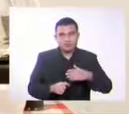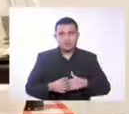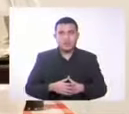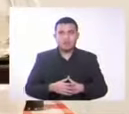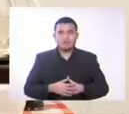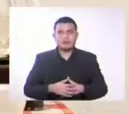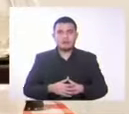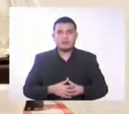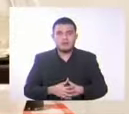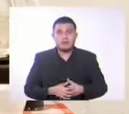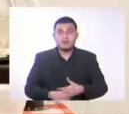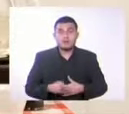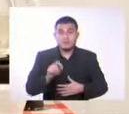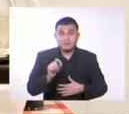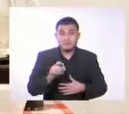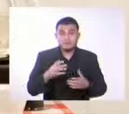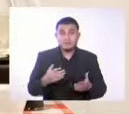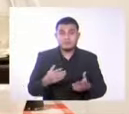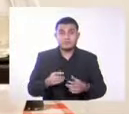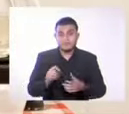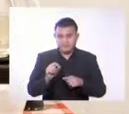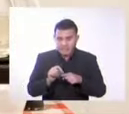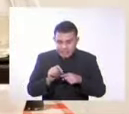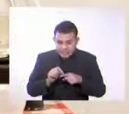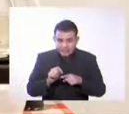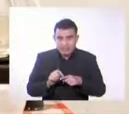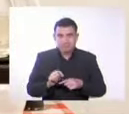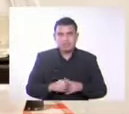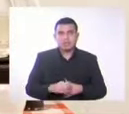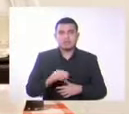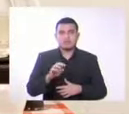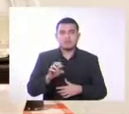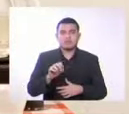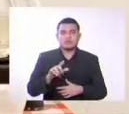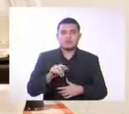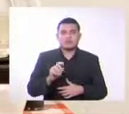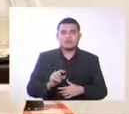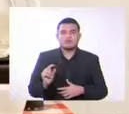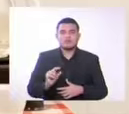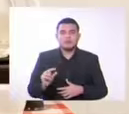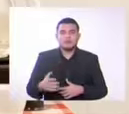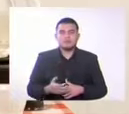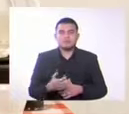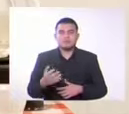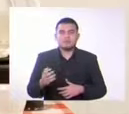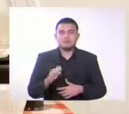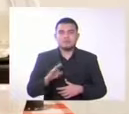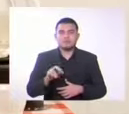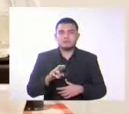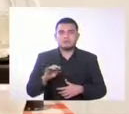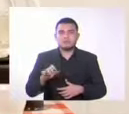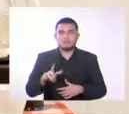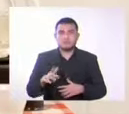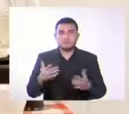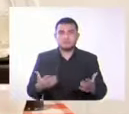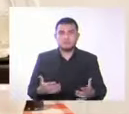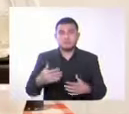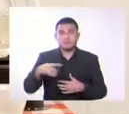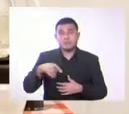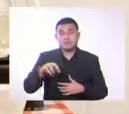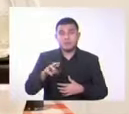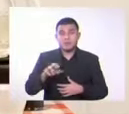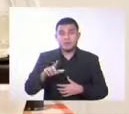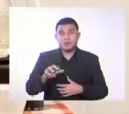1.000.000 de veces más pequeña que la punta de un alfiler. La zeolita permite que de cada barril de petróleo se obtenga gasolina más